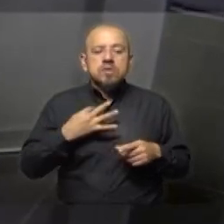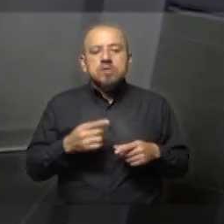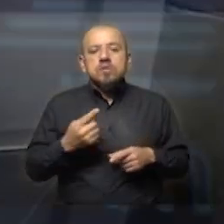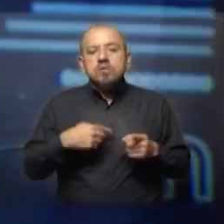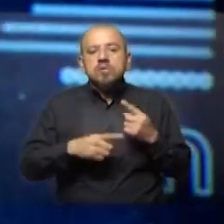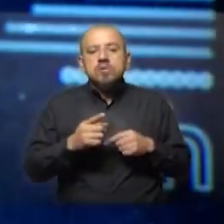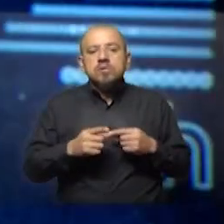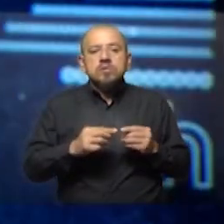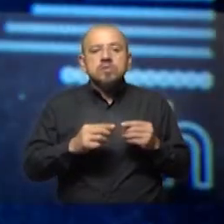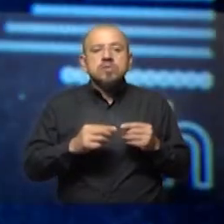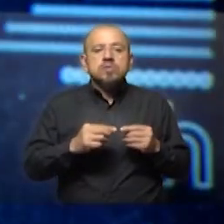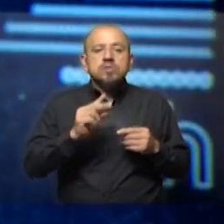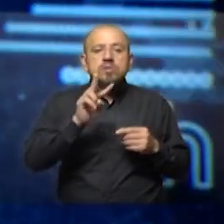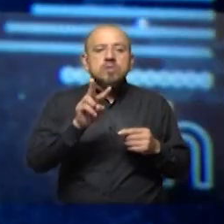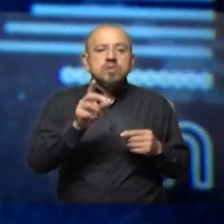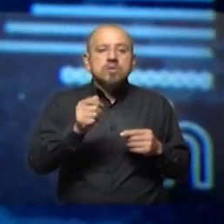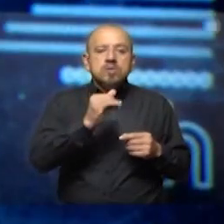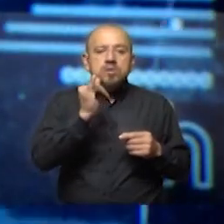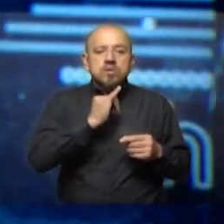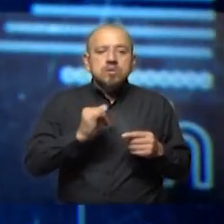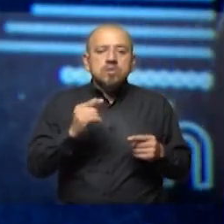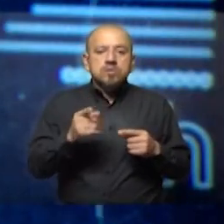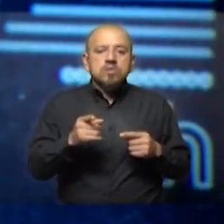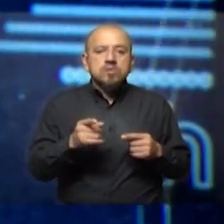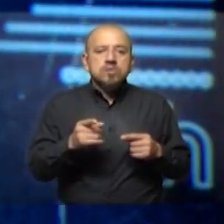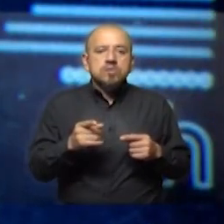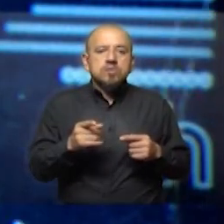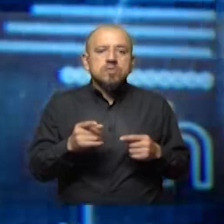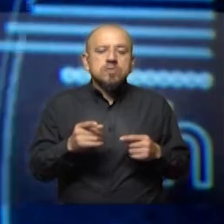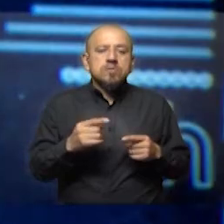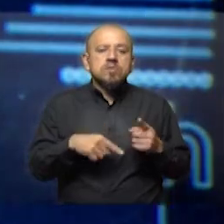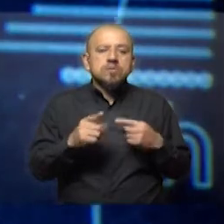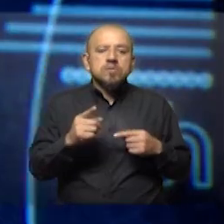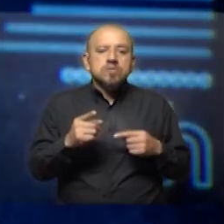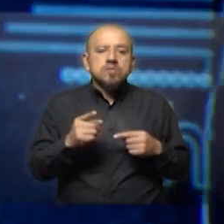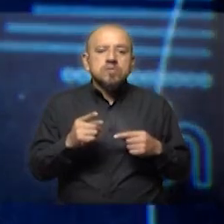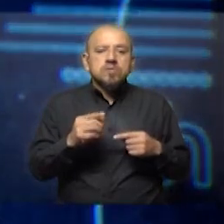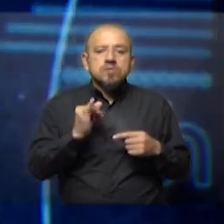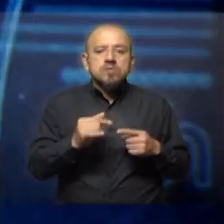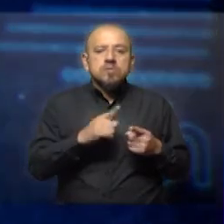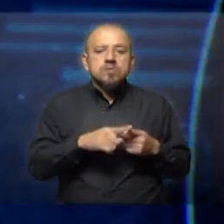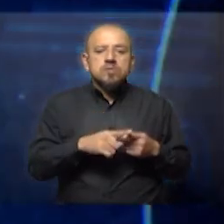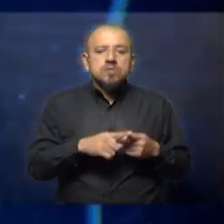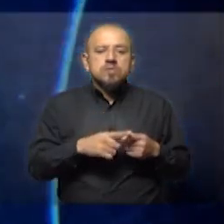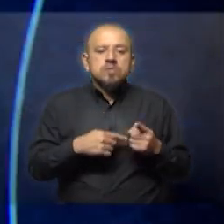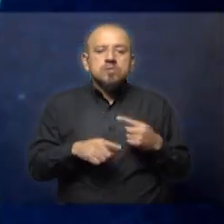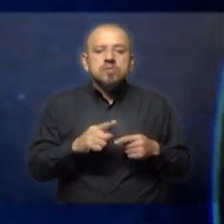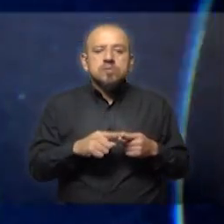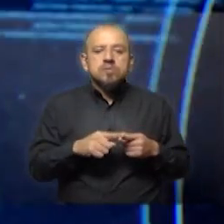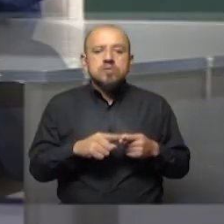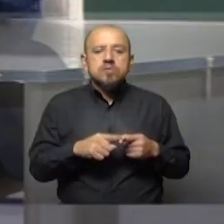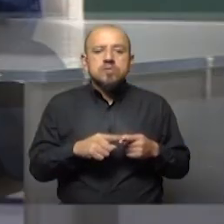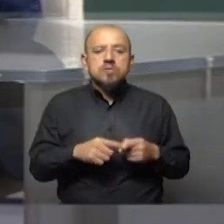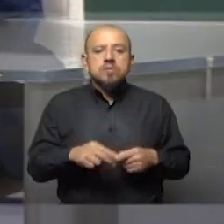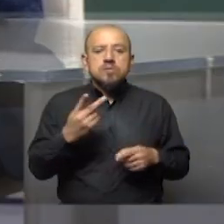la impresión de Ferreira este Quizás sí fue muy innovador sin ser un pensador radical al respecto literalmente